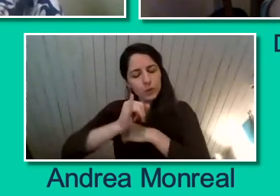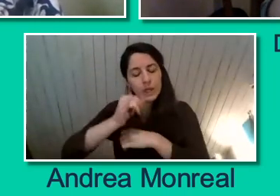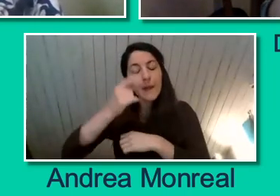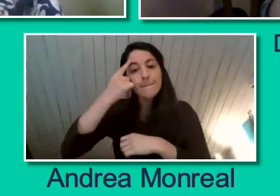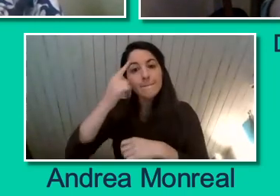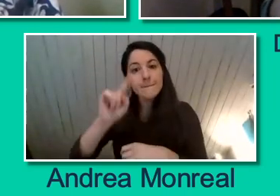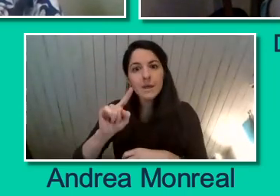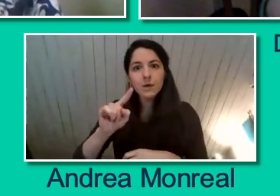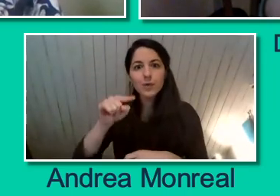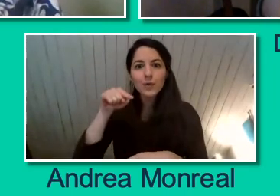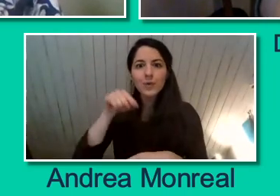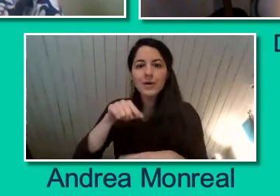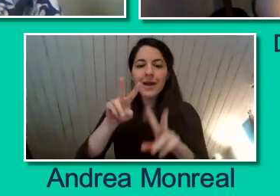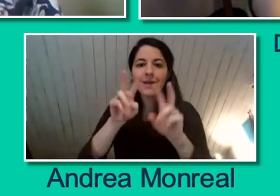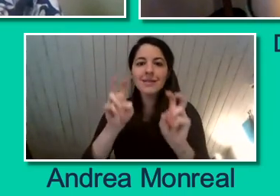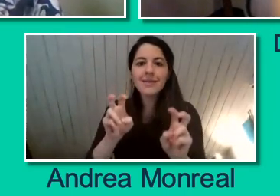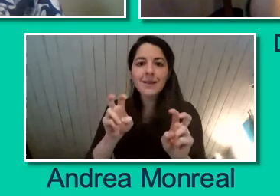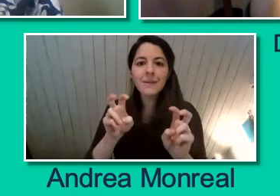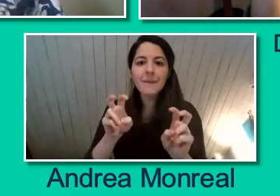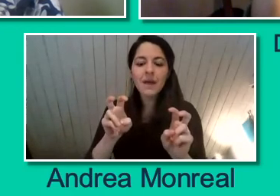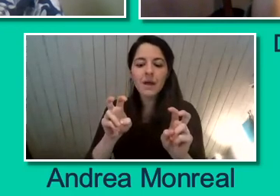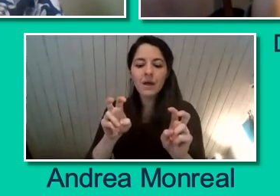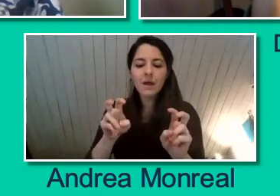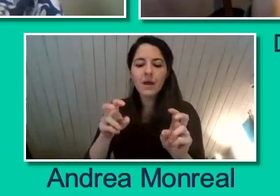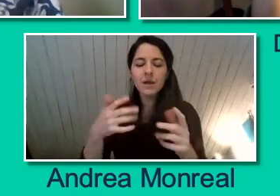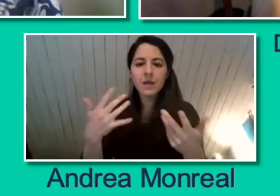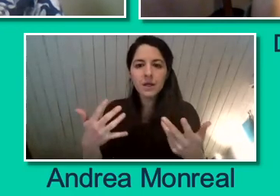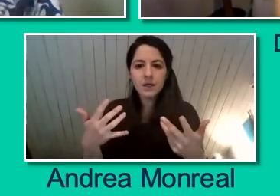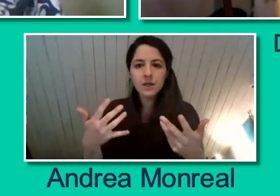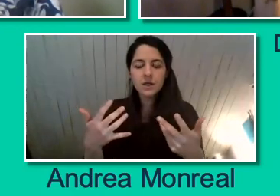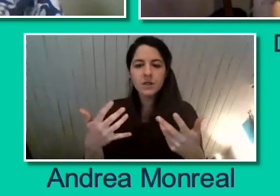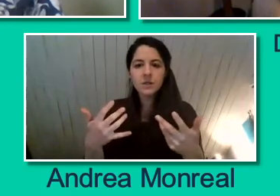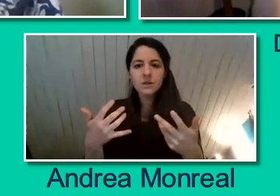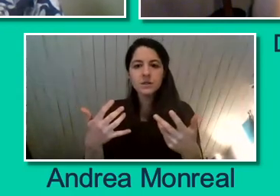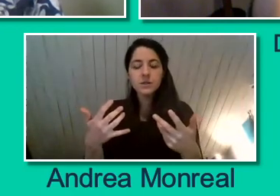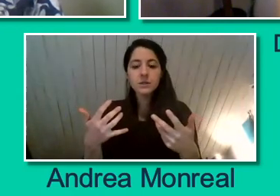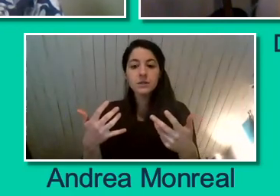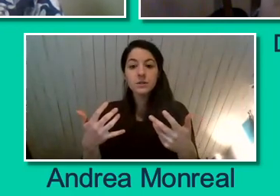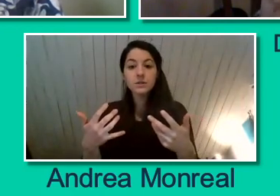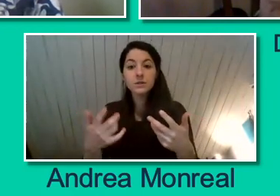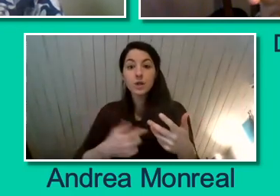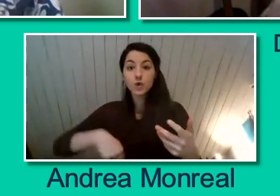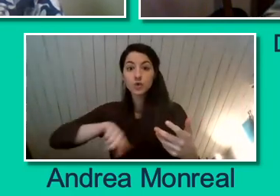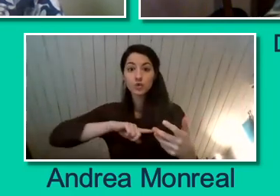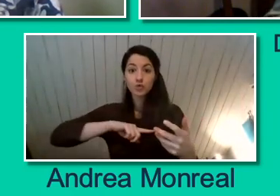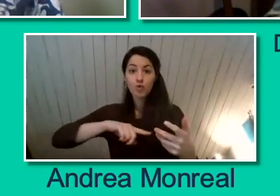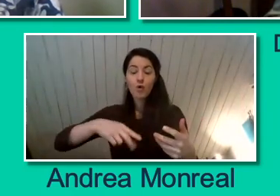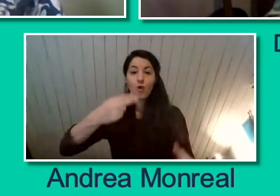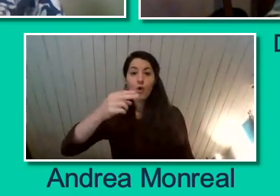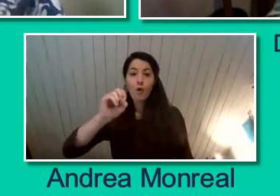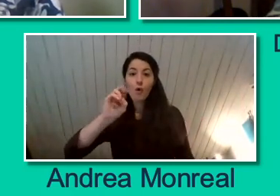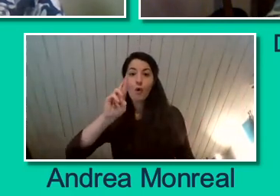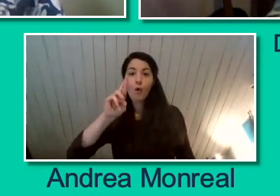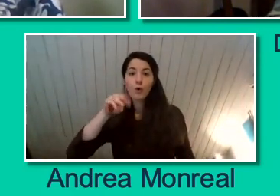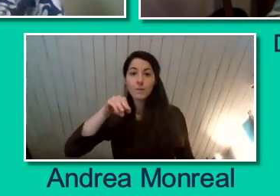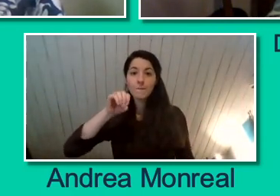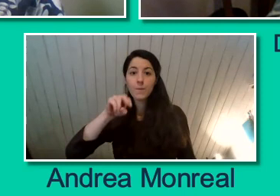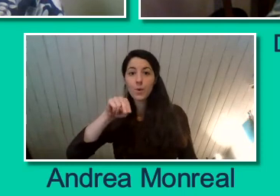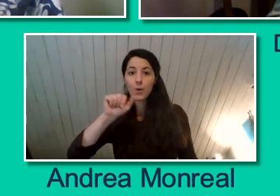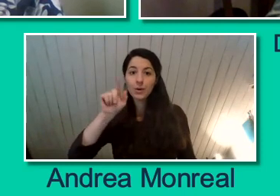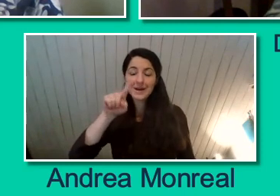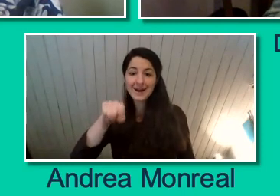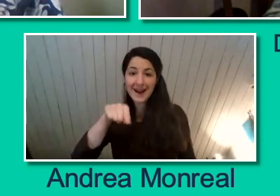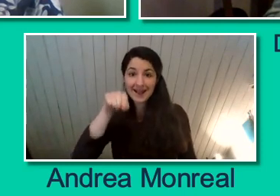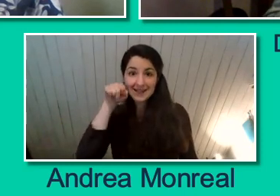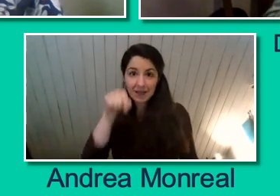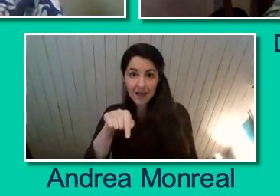Más bien el tener las hormonas y tener las vías hormonales activas es lo que llevaría el riesgo, así